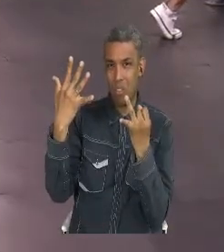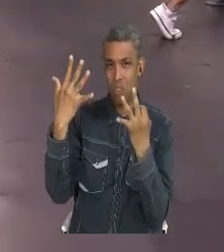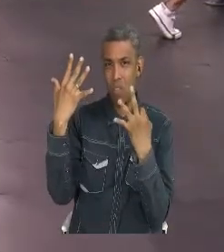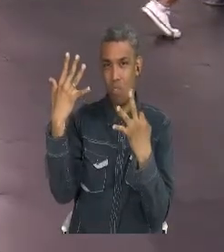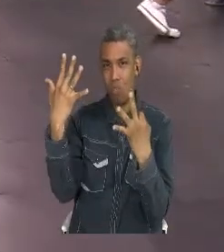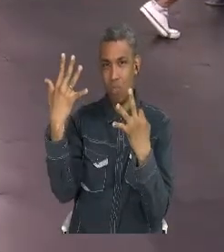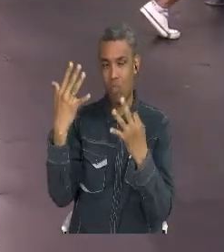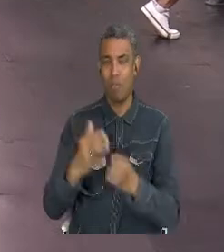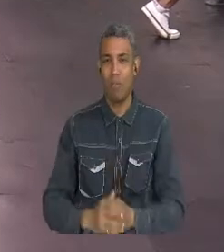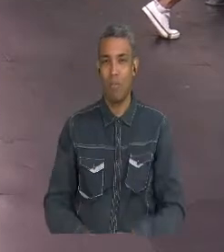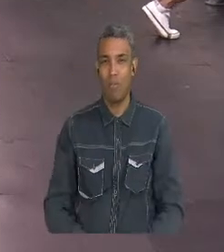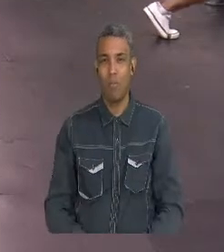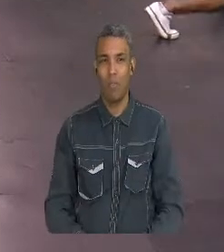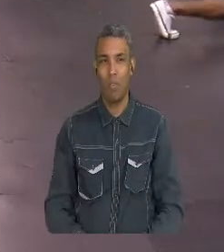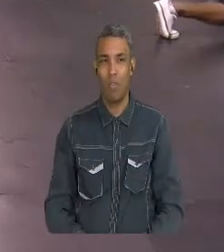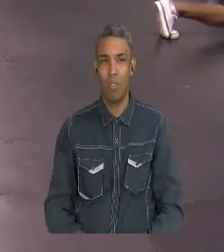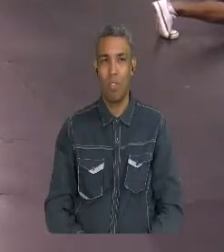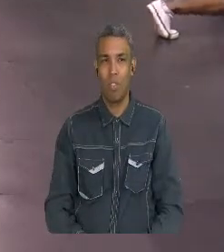8, muy bien.